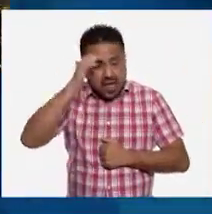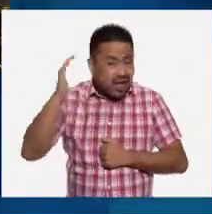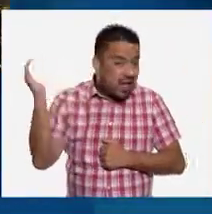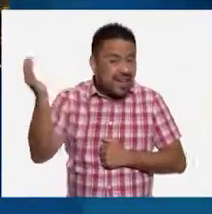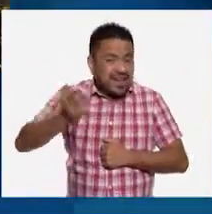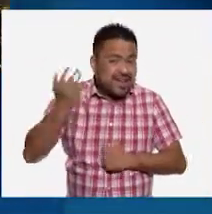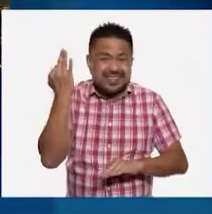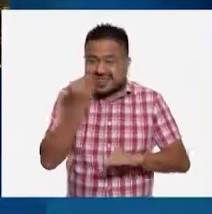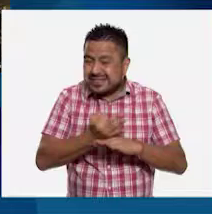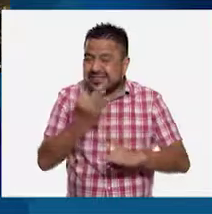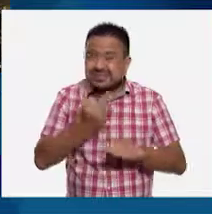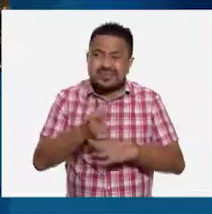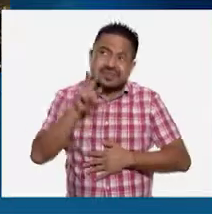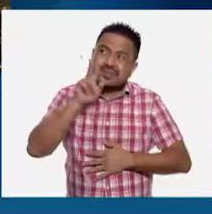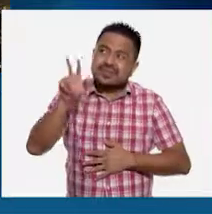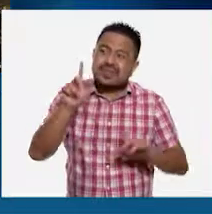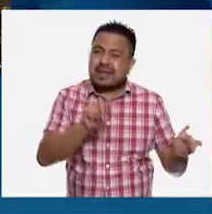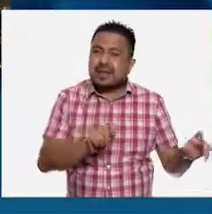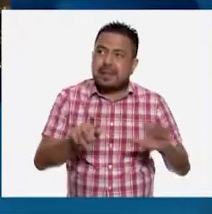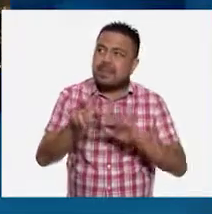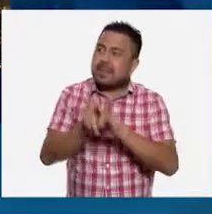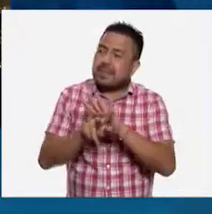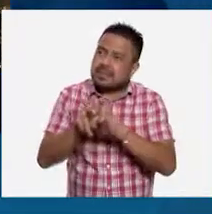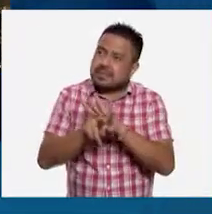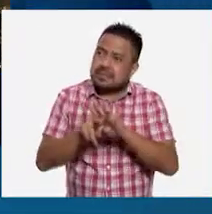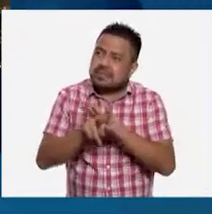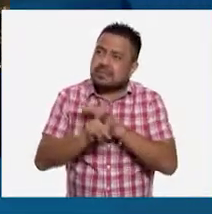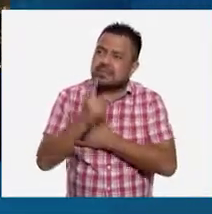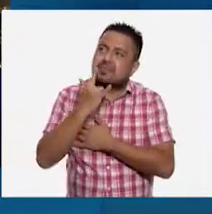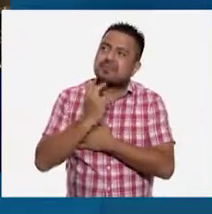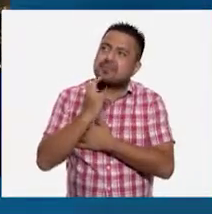¡Hola! Vamos a ver el siguiente video.